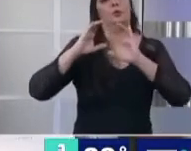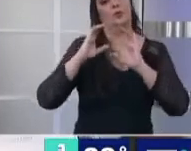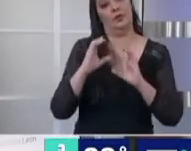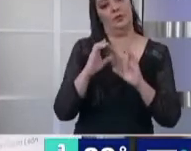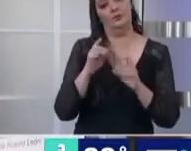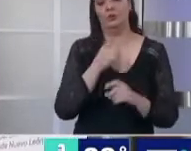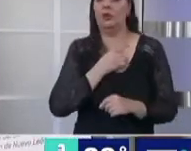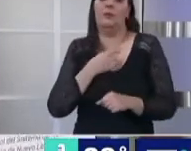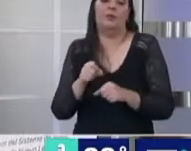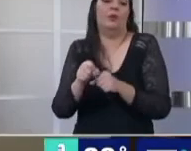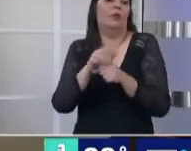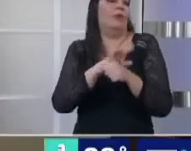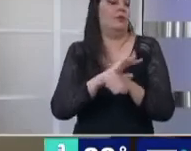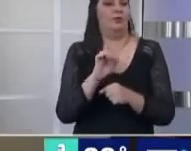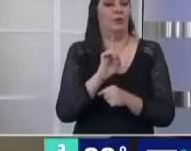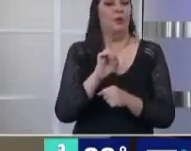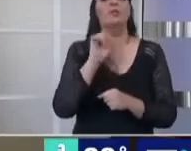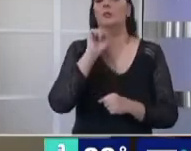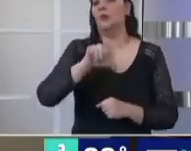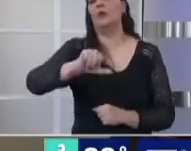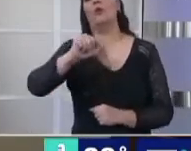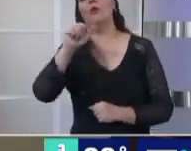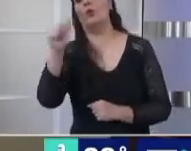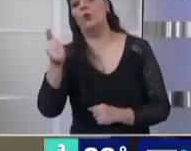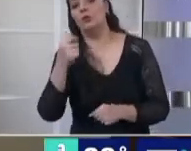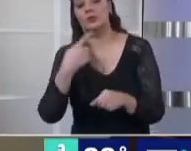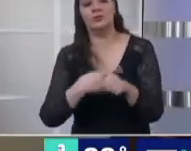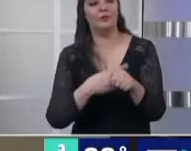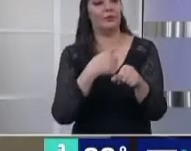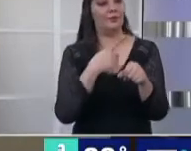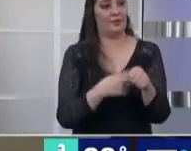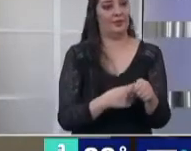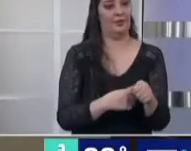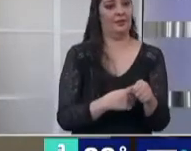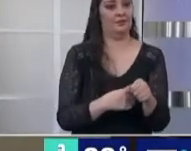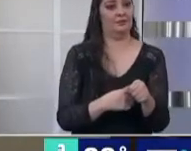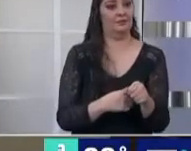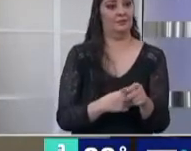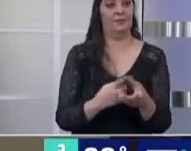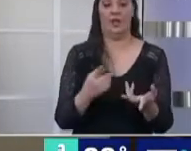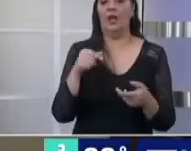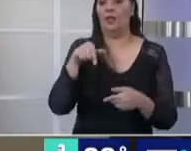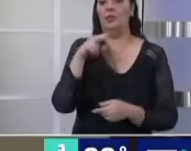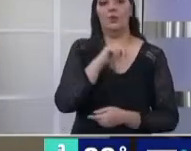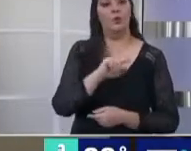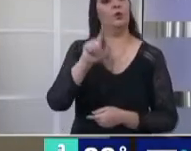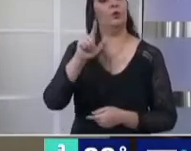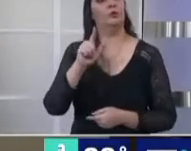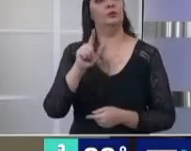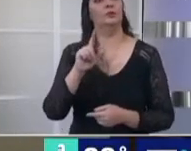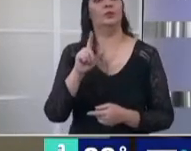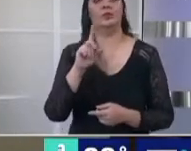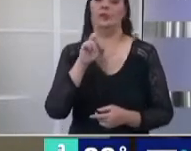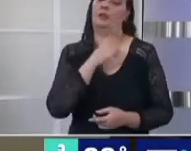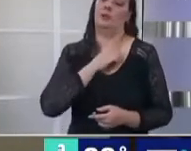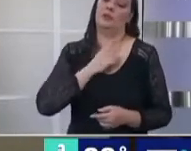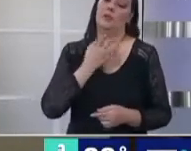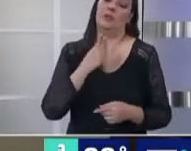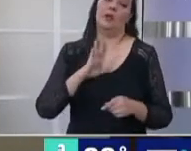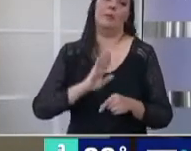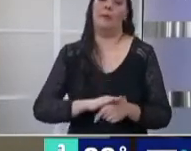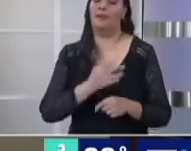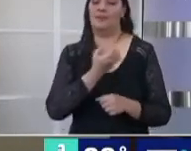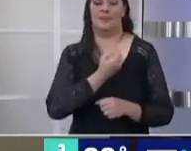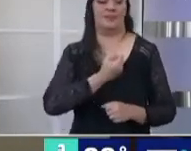COVID, también de otras enfermedades, y vamos a tener, el pueblo de Nuevo León será el más sano del país. Hoy tenemos